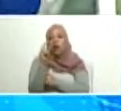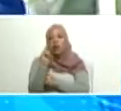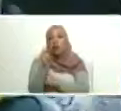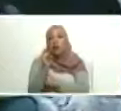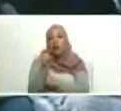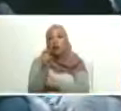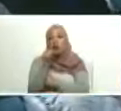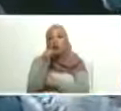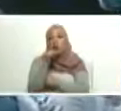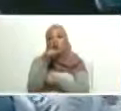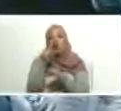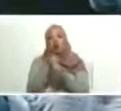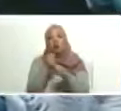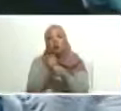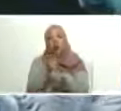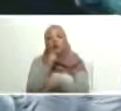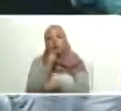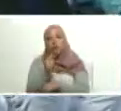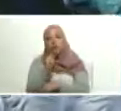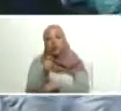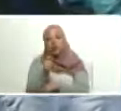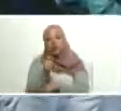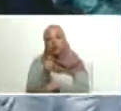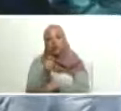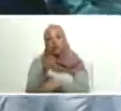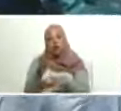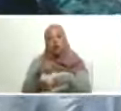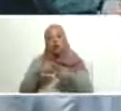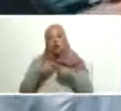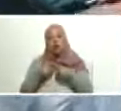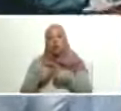muchos frentes de batalla. Vamos a asumir